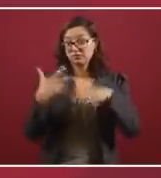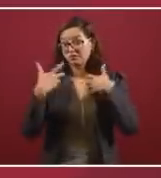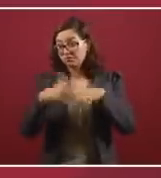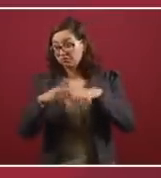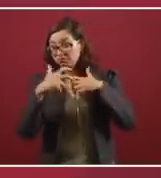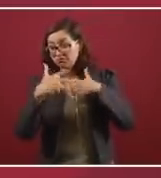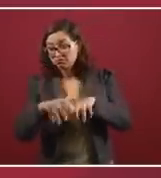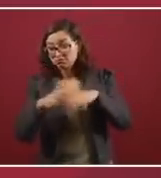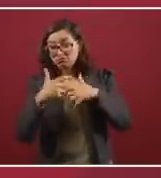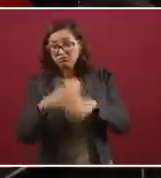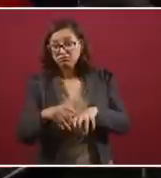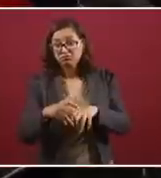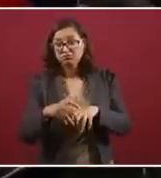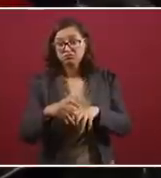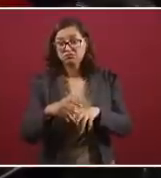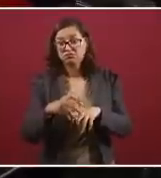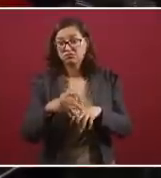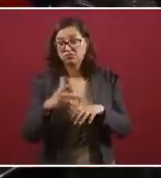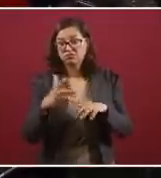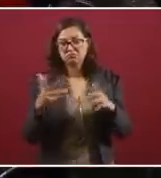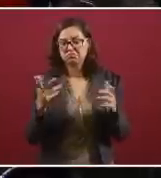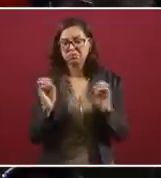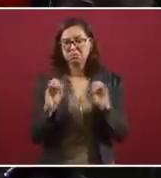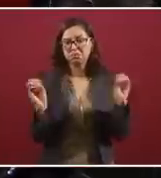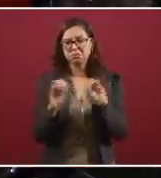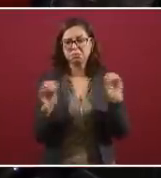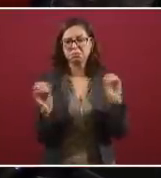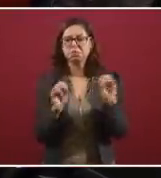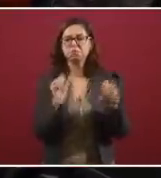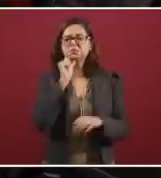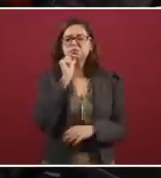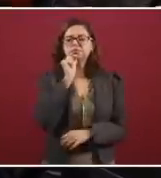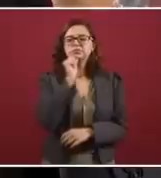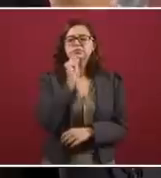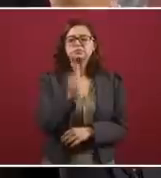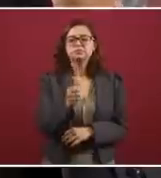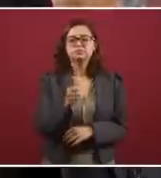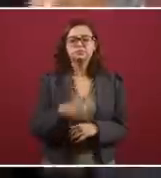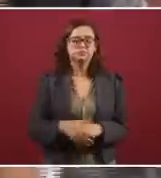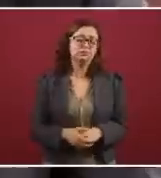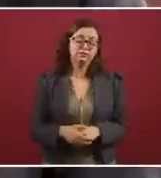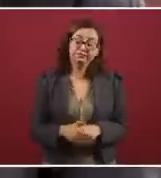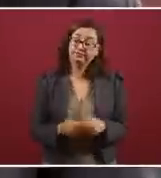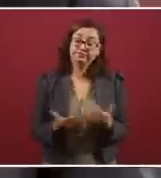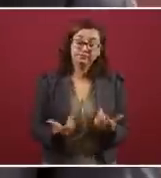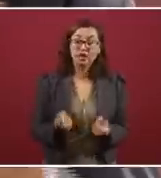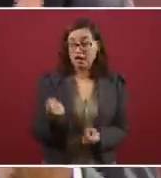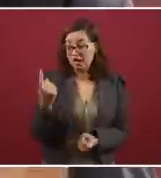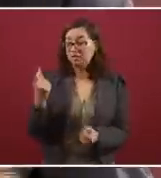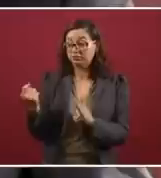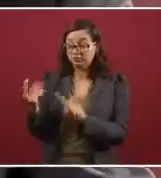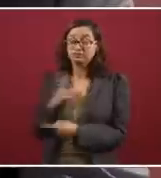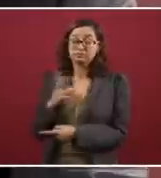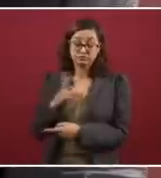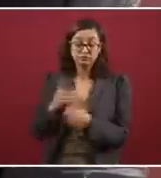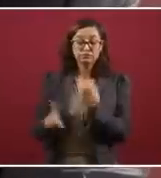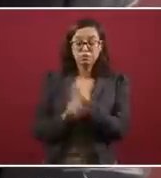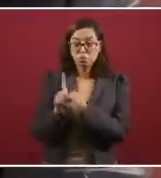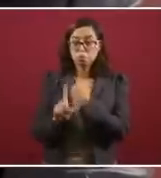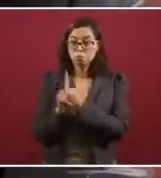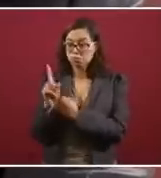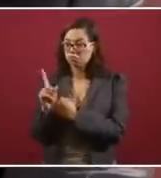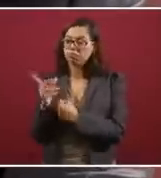protestas de comunidades, y se tienen que ir arreglando en donde